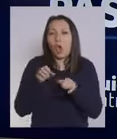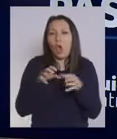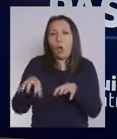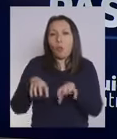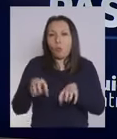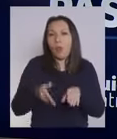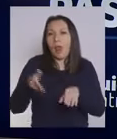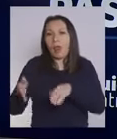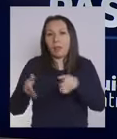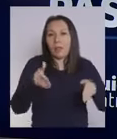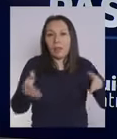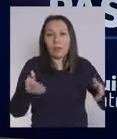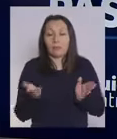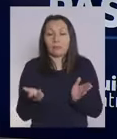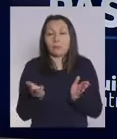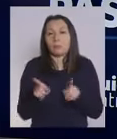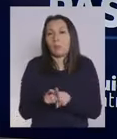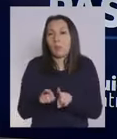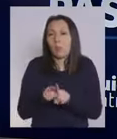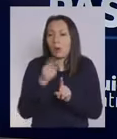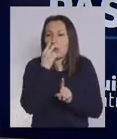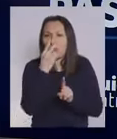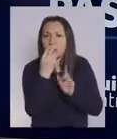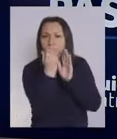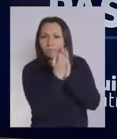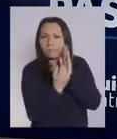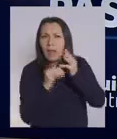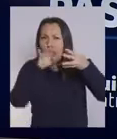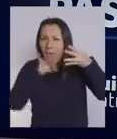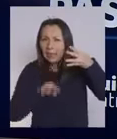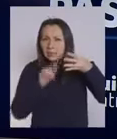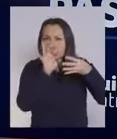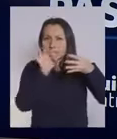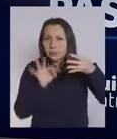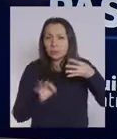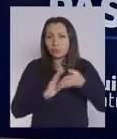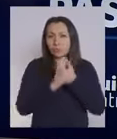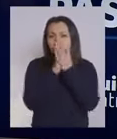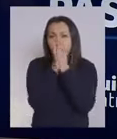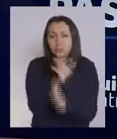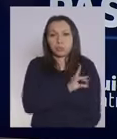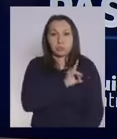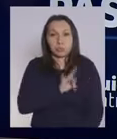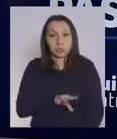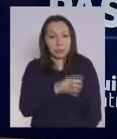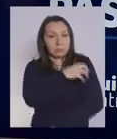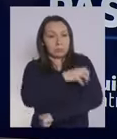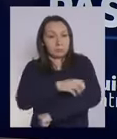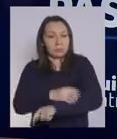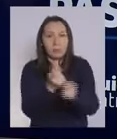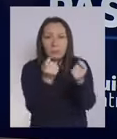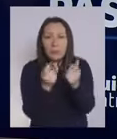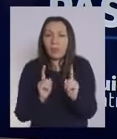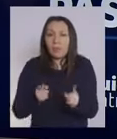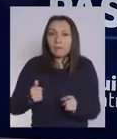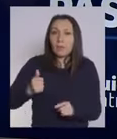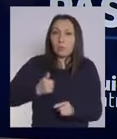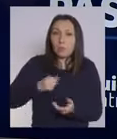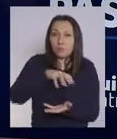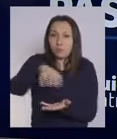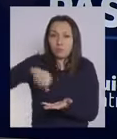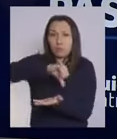Y independiente de que hayan indicadores que aplican para todo el país, para todas las regiones, para todas las comunas, para todas las